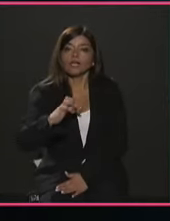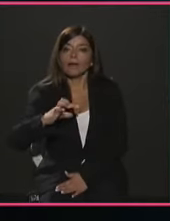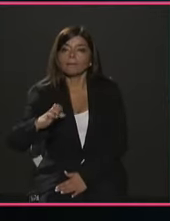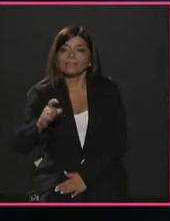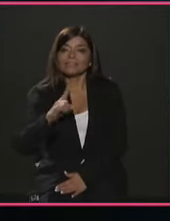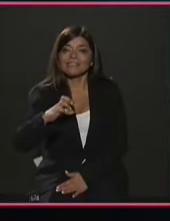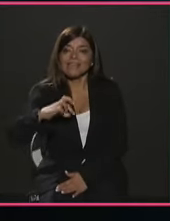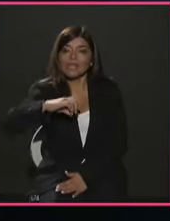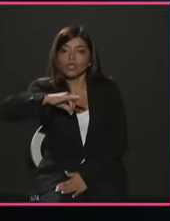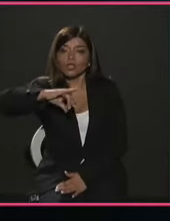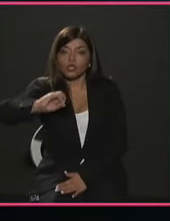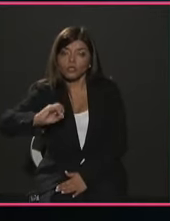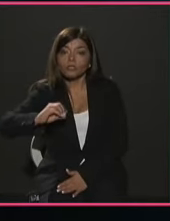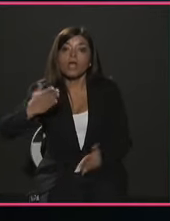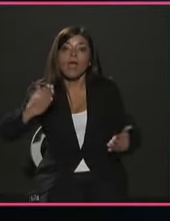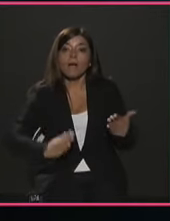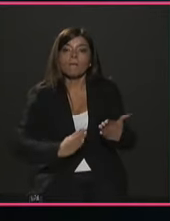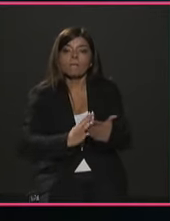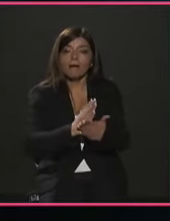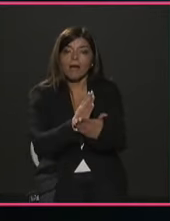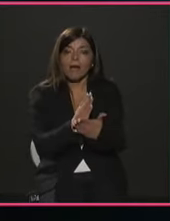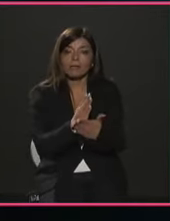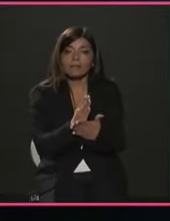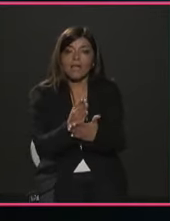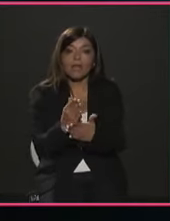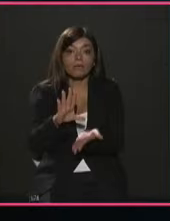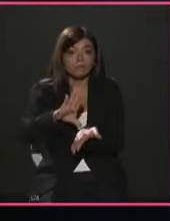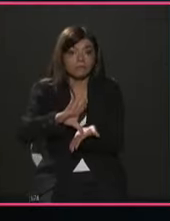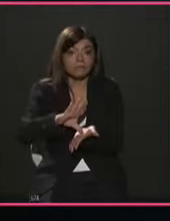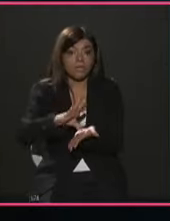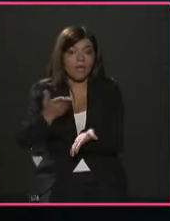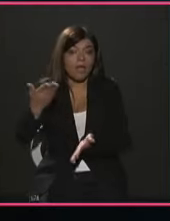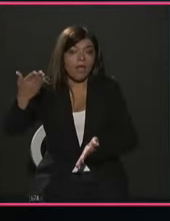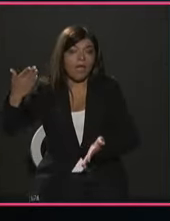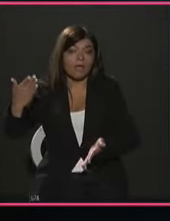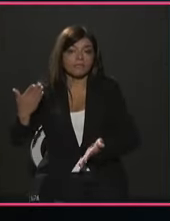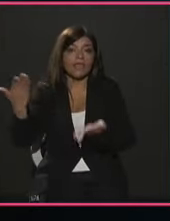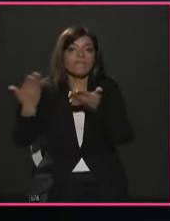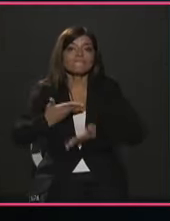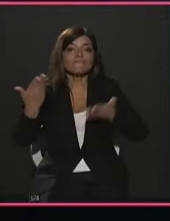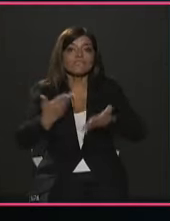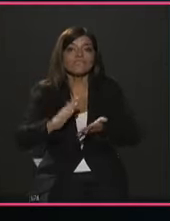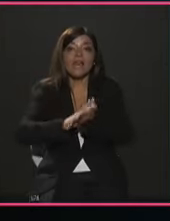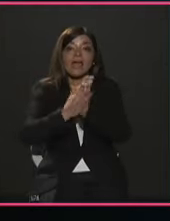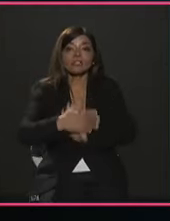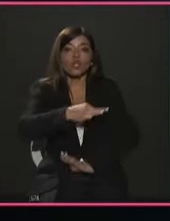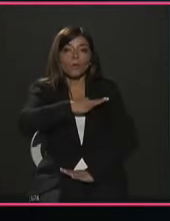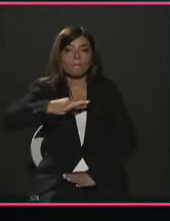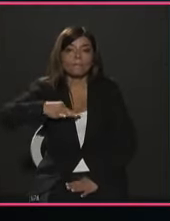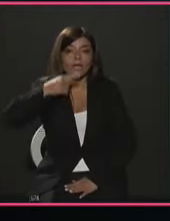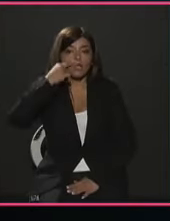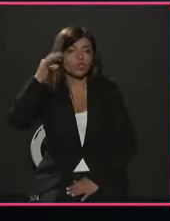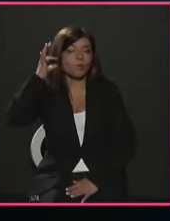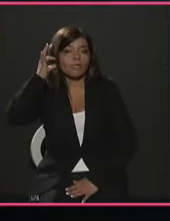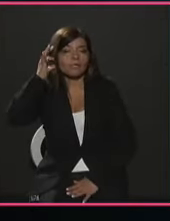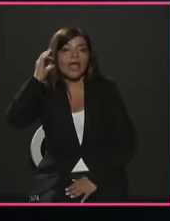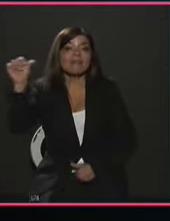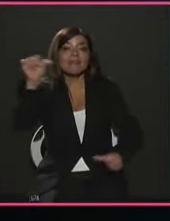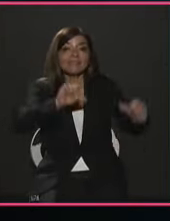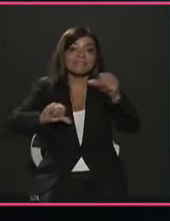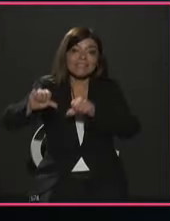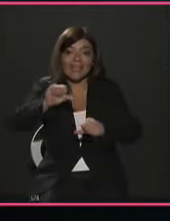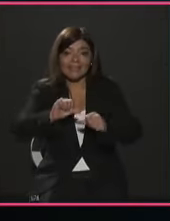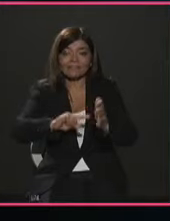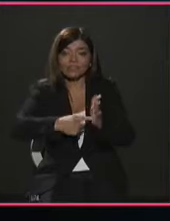granado de la iniciativa que tuvo nuestro país para invitar a todos los ministros y ministras de ciencia y tecnología de América Latina y el